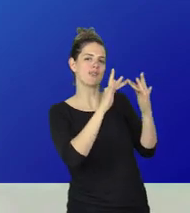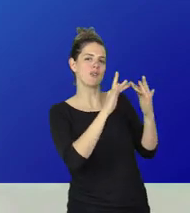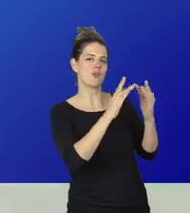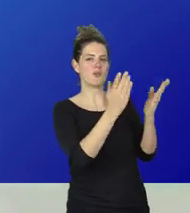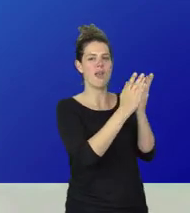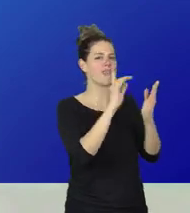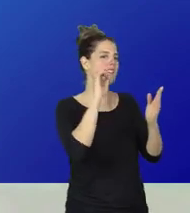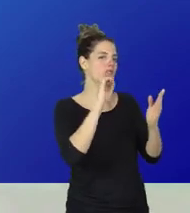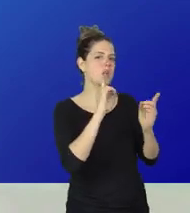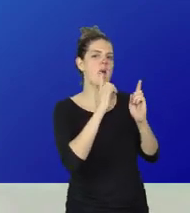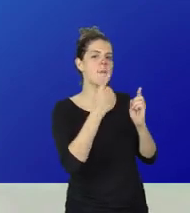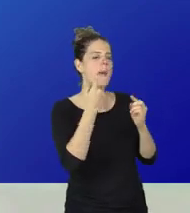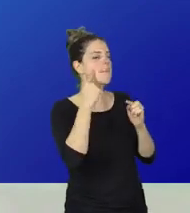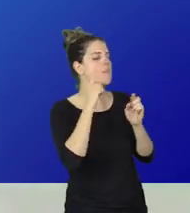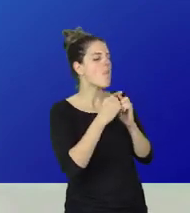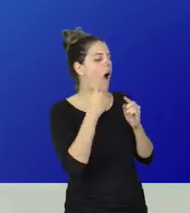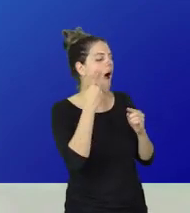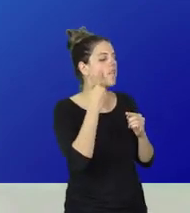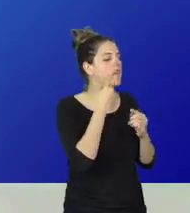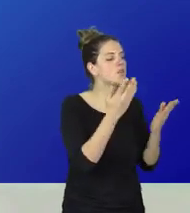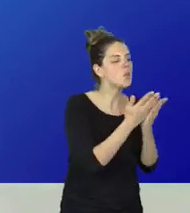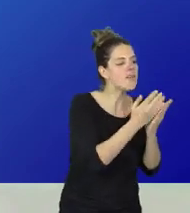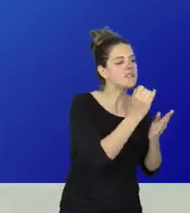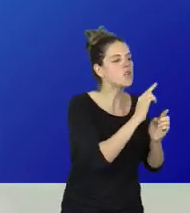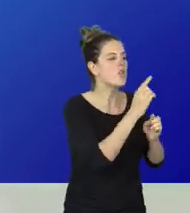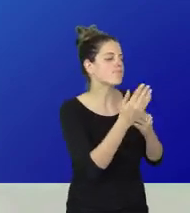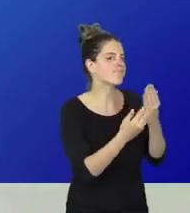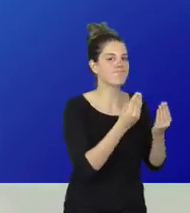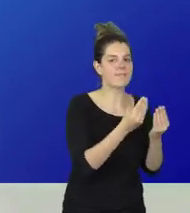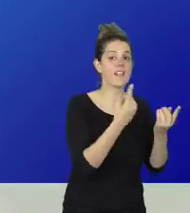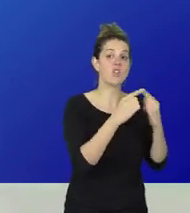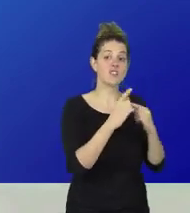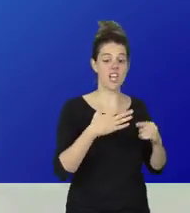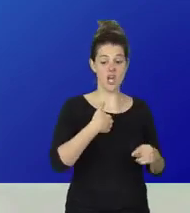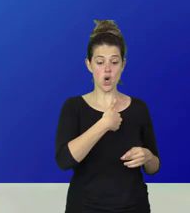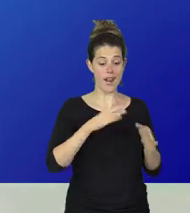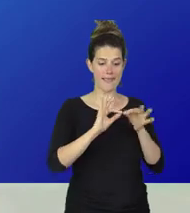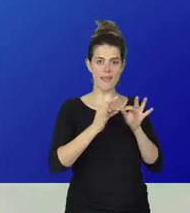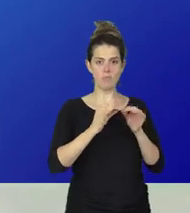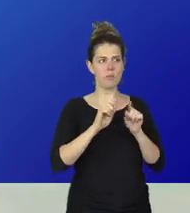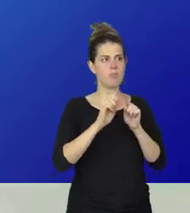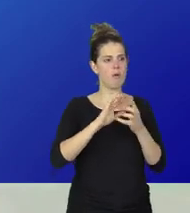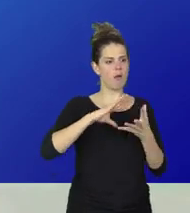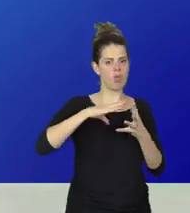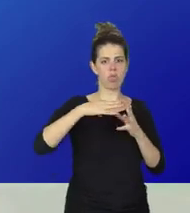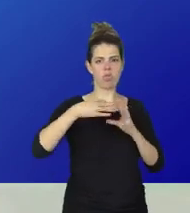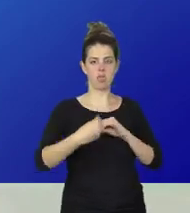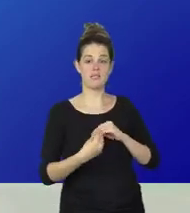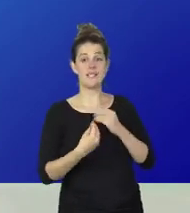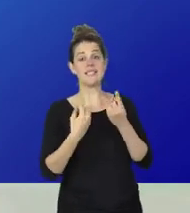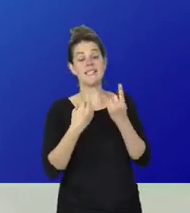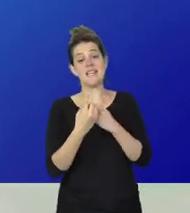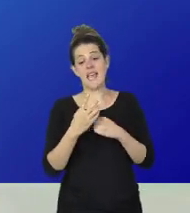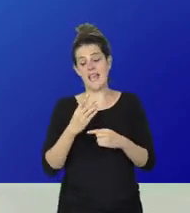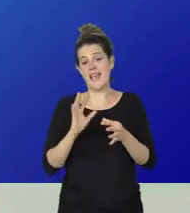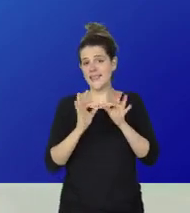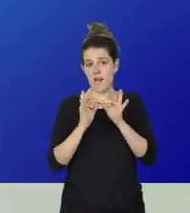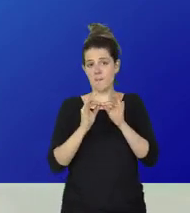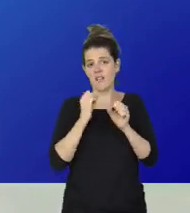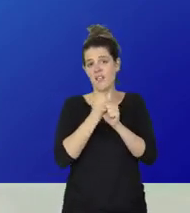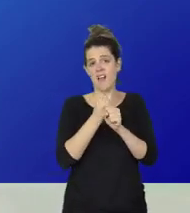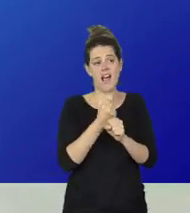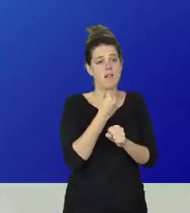contacto, en ese seguimiento del estudiante, y entonces empezó un poco a desfigurar y todos teníamos que